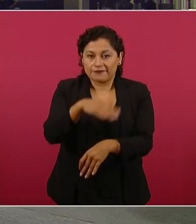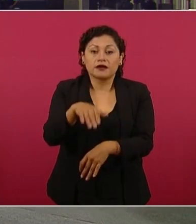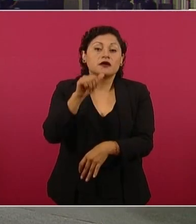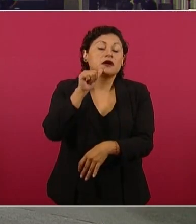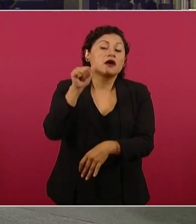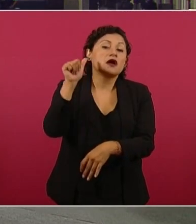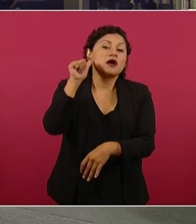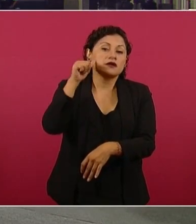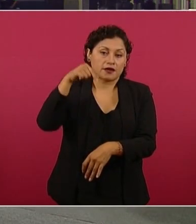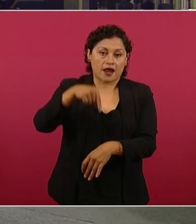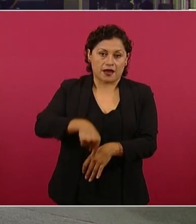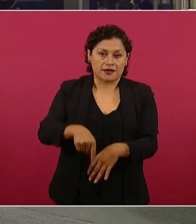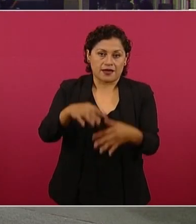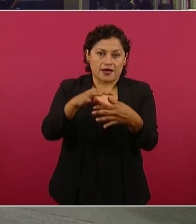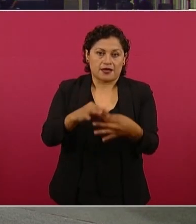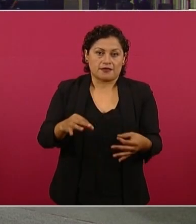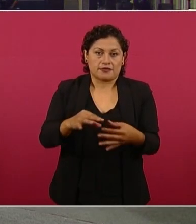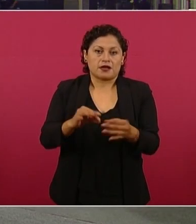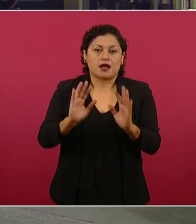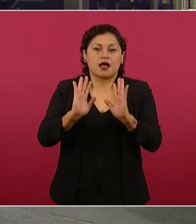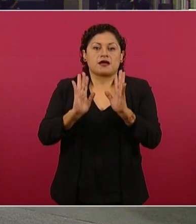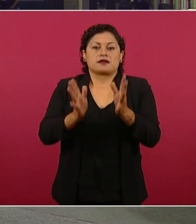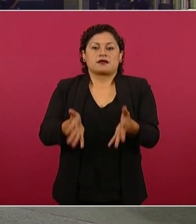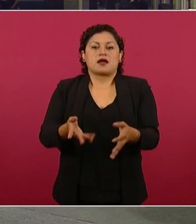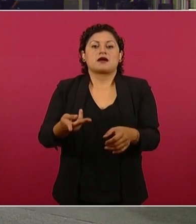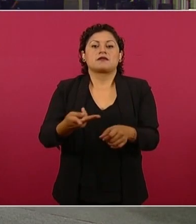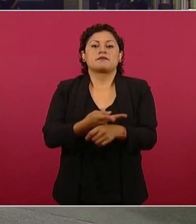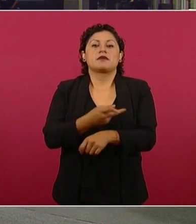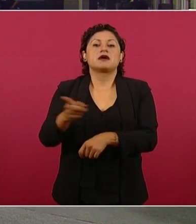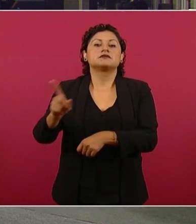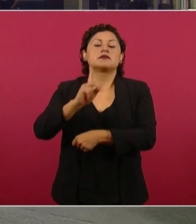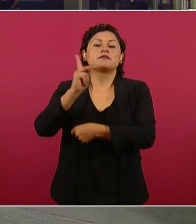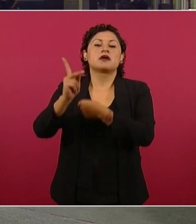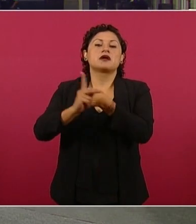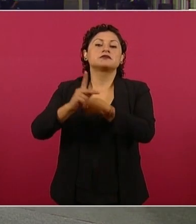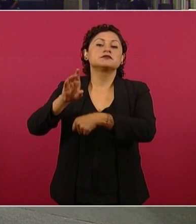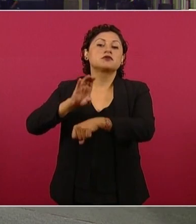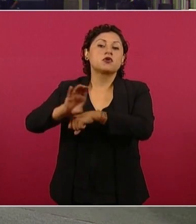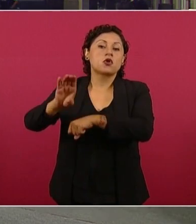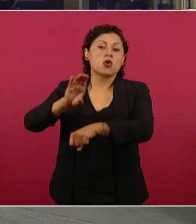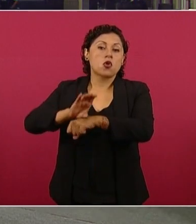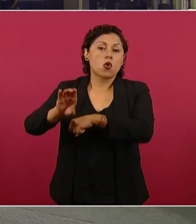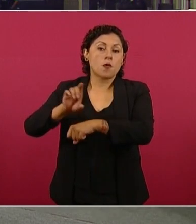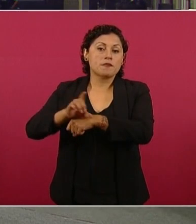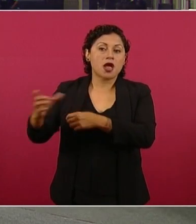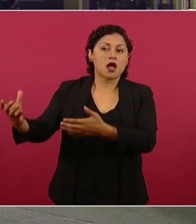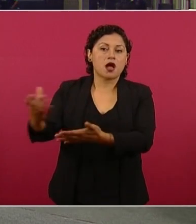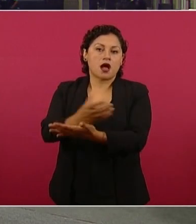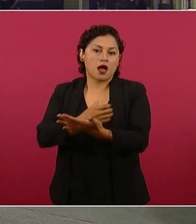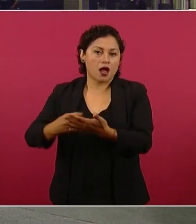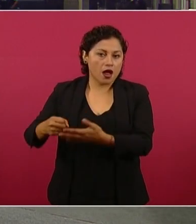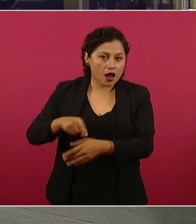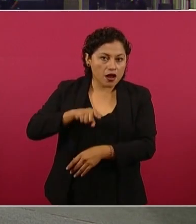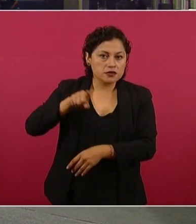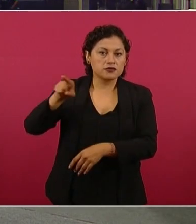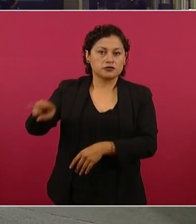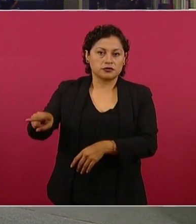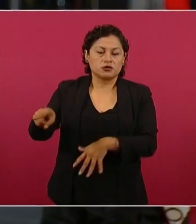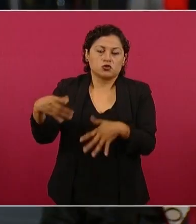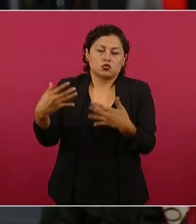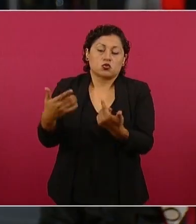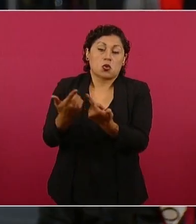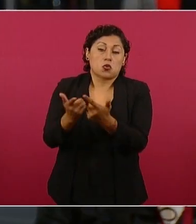aquí el triunfo de Petro en Colombia, toda esta ola de izquierda, de